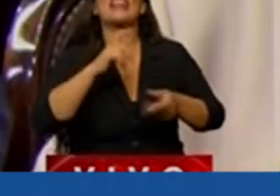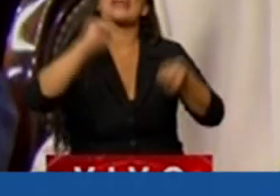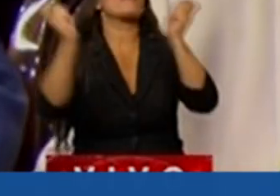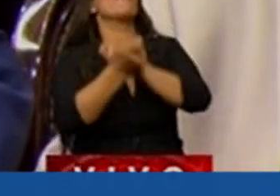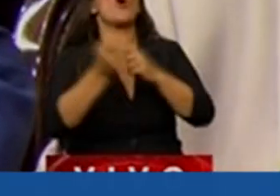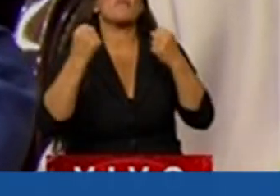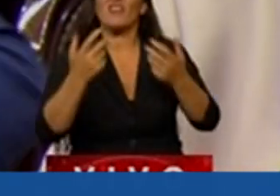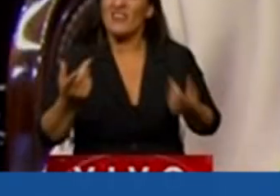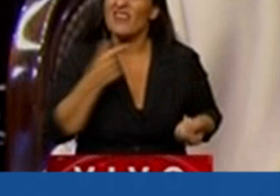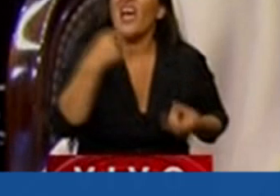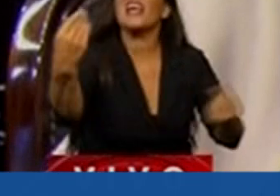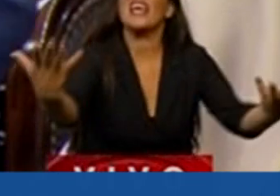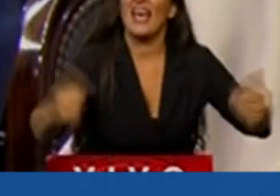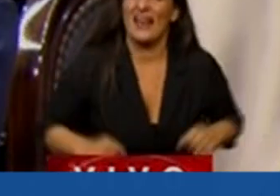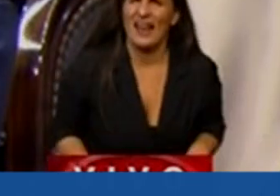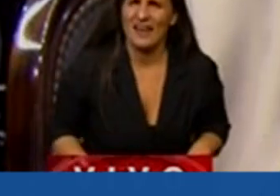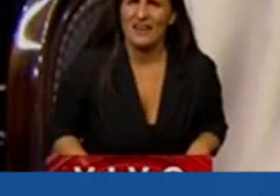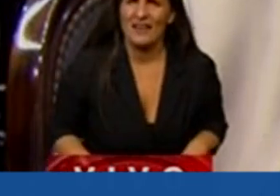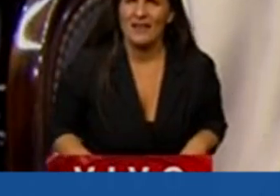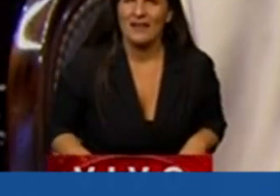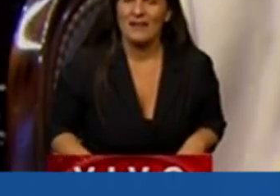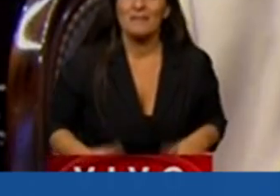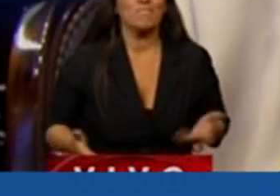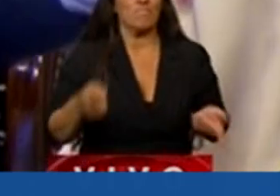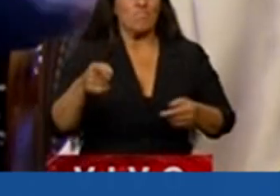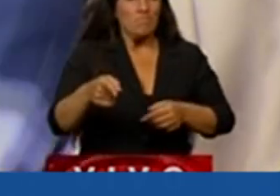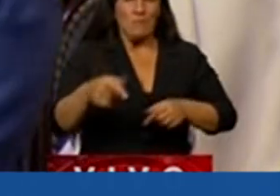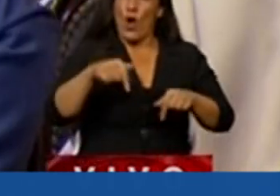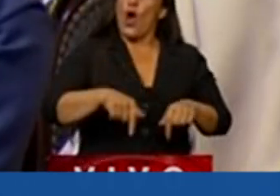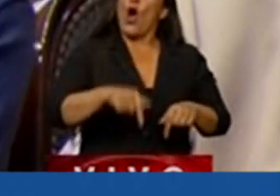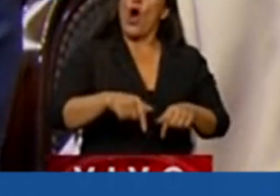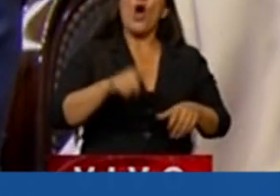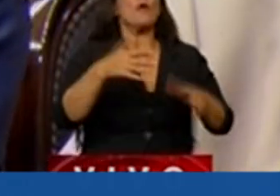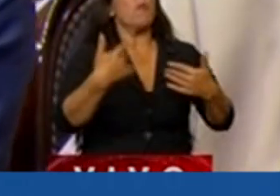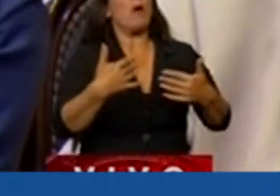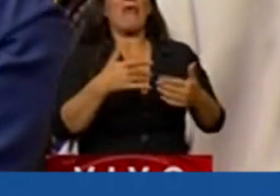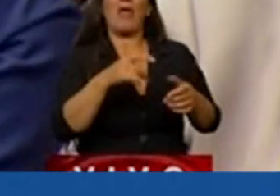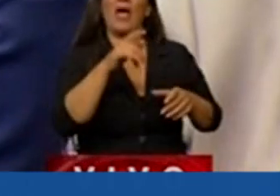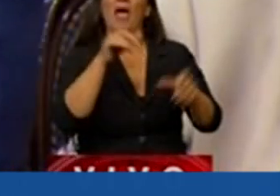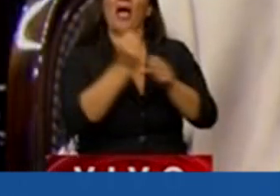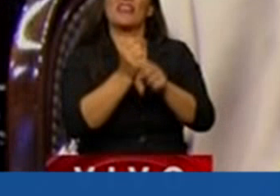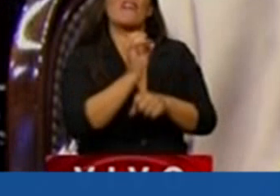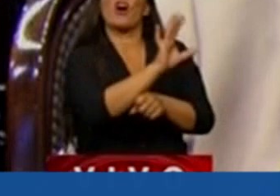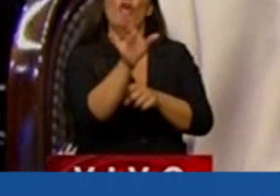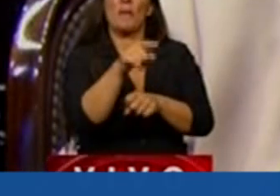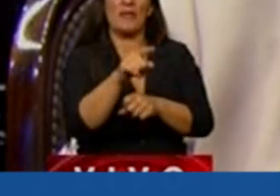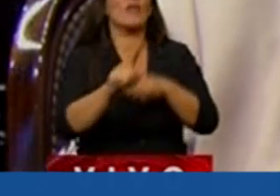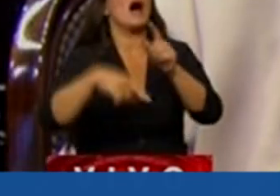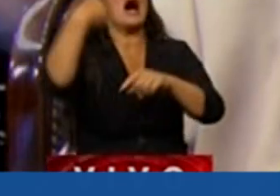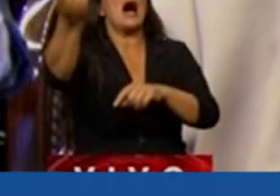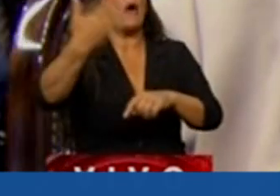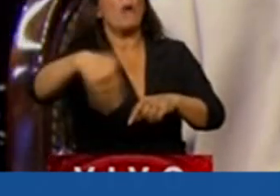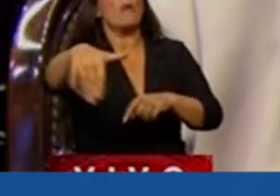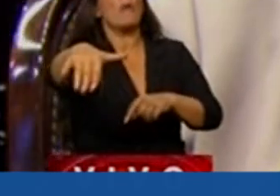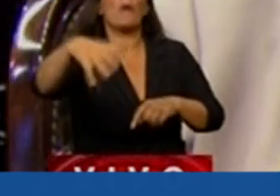quieren? ¿A quién se le puede ocurrir que despidiendo hoy vamos a poder crear puestos de trabajo mañana? Ya